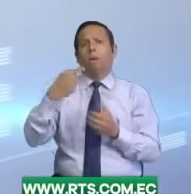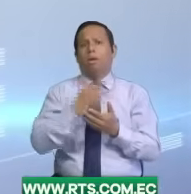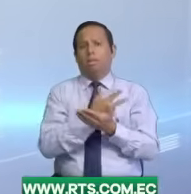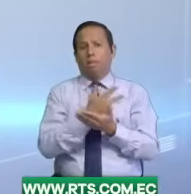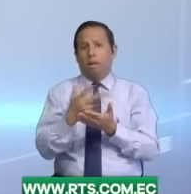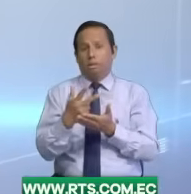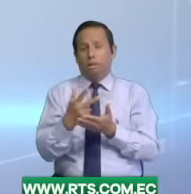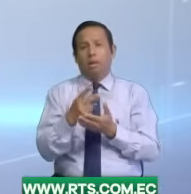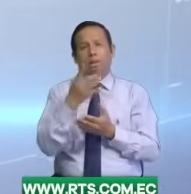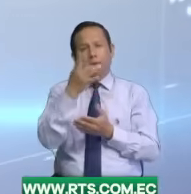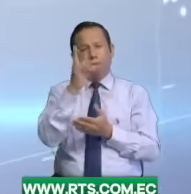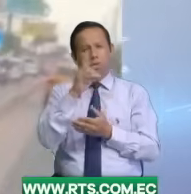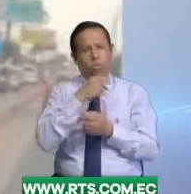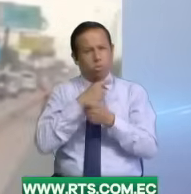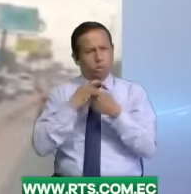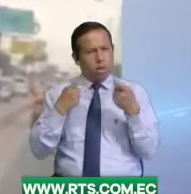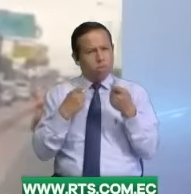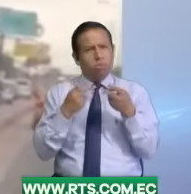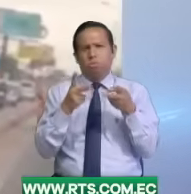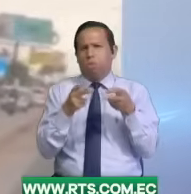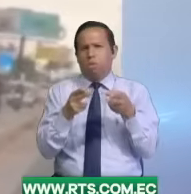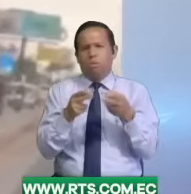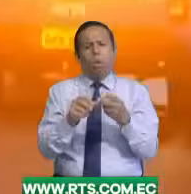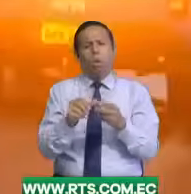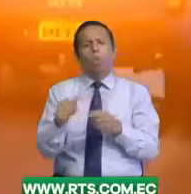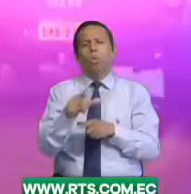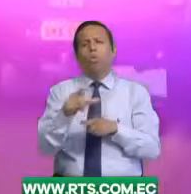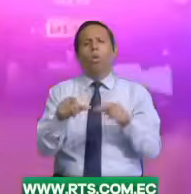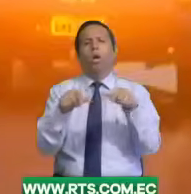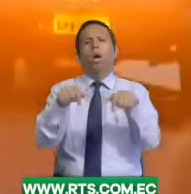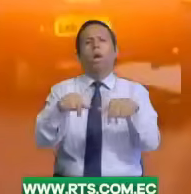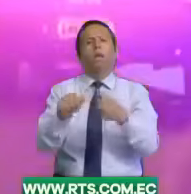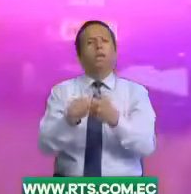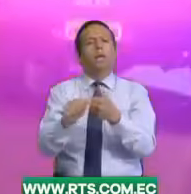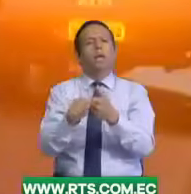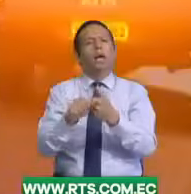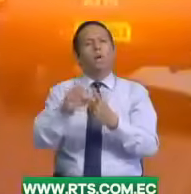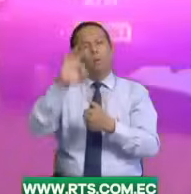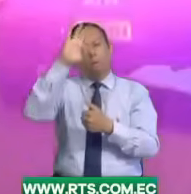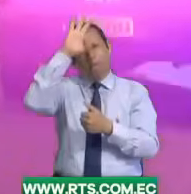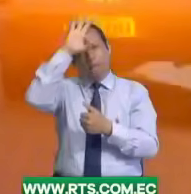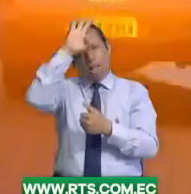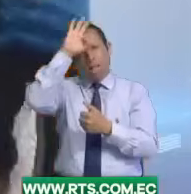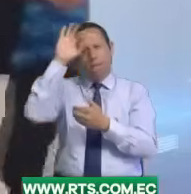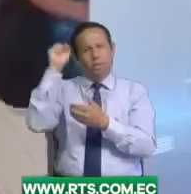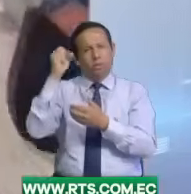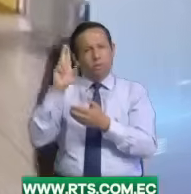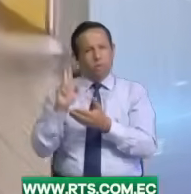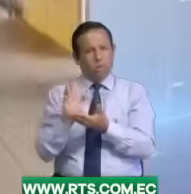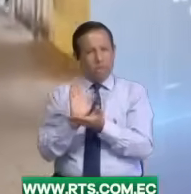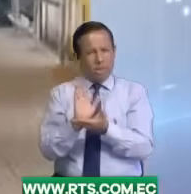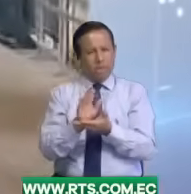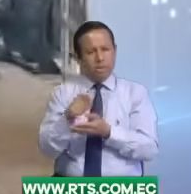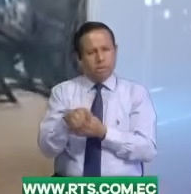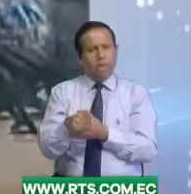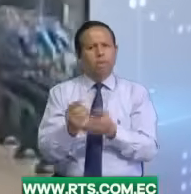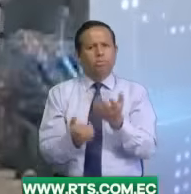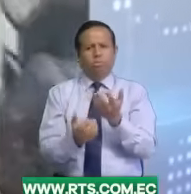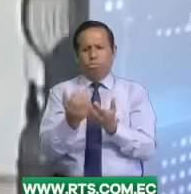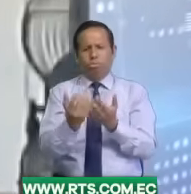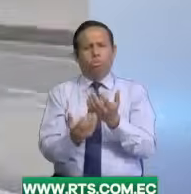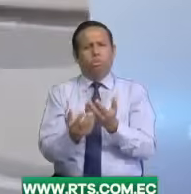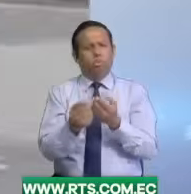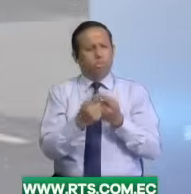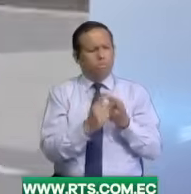el 18 de marzo, pasó lo mismo, pero en la estación frente al hospital Teodoro Maldonado Carbo, por lo que el alcalde de Guayaquil,